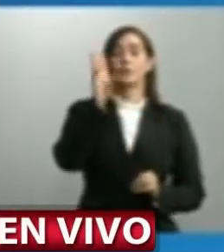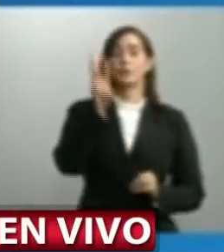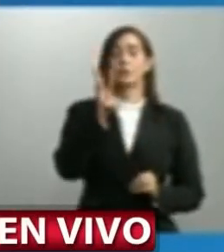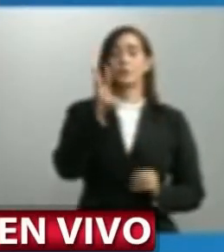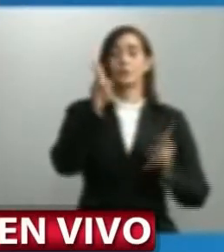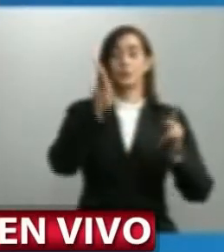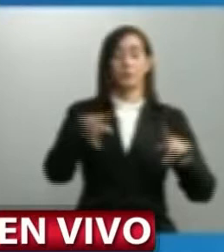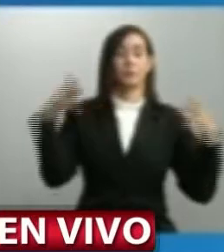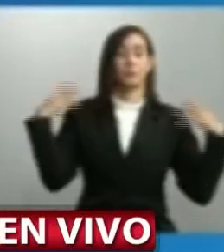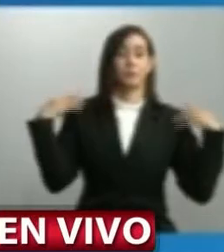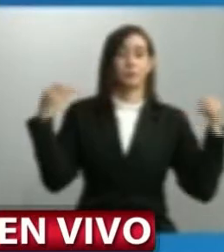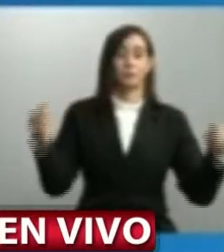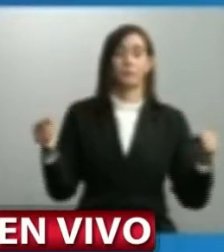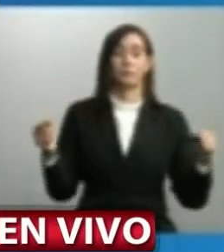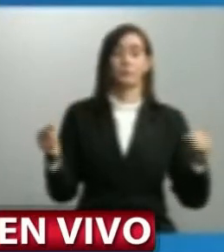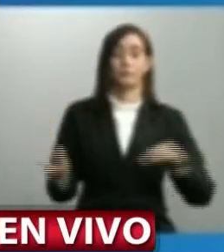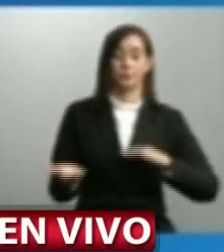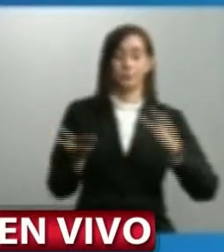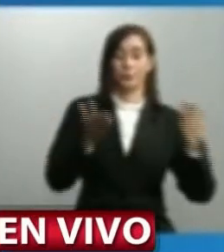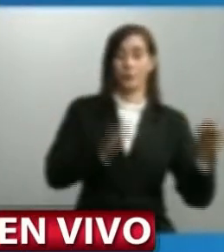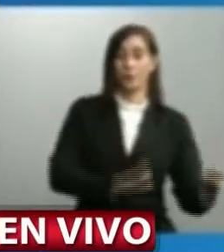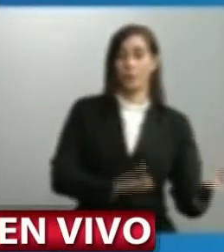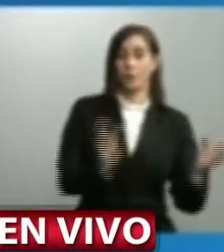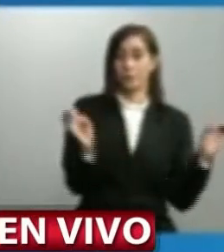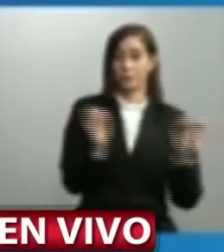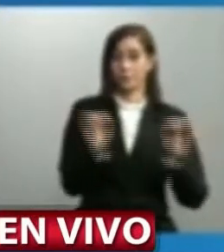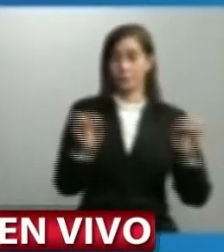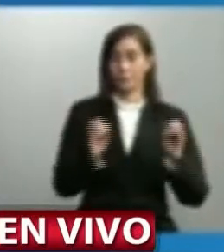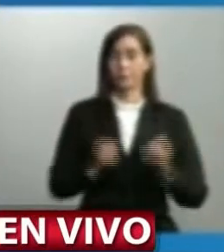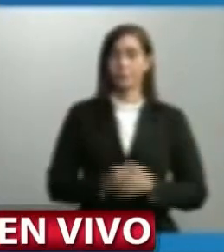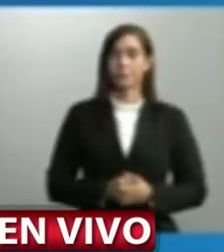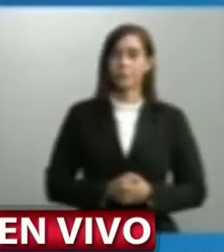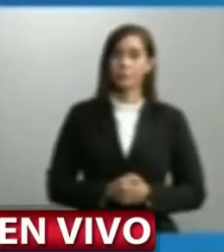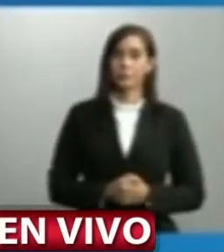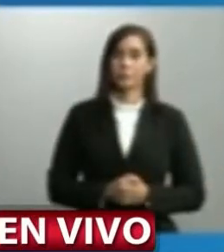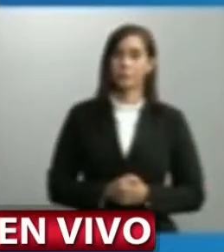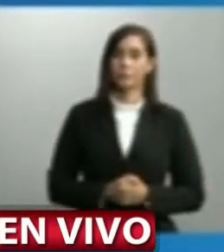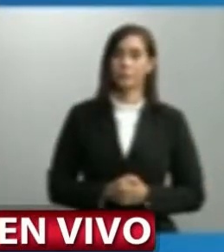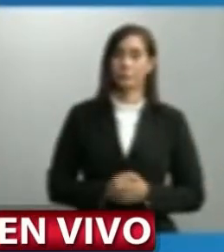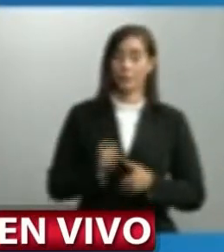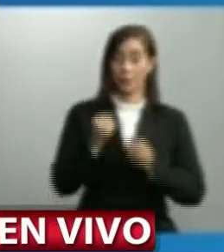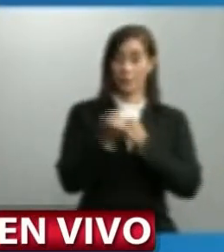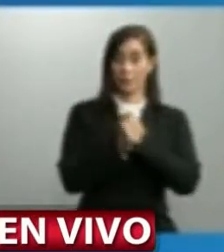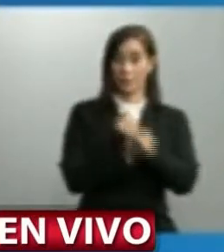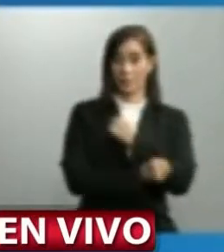136 recuperados, 0 fallecimientos. Samaná,